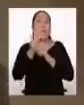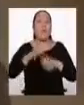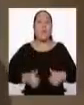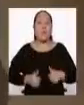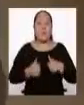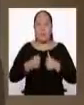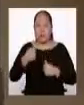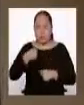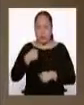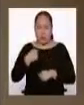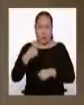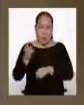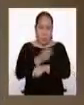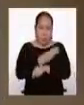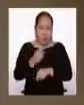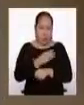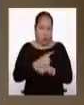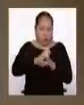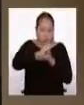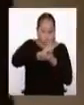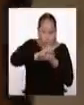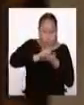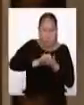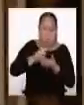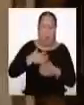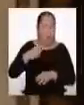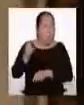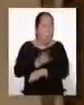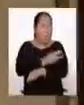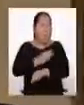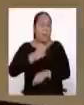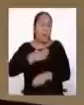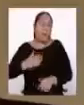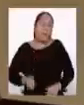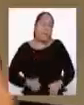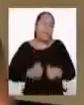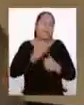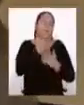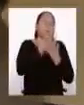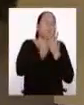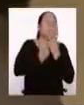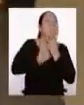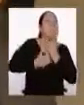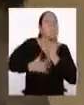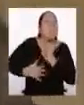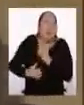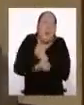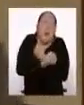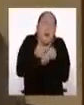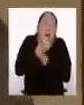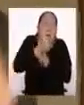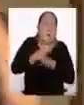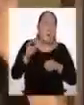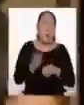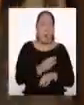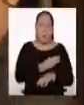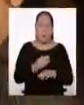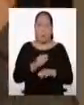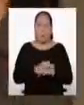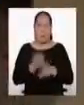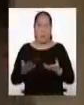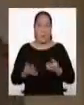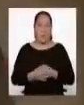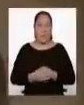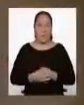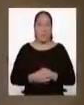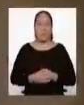soy compositor, me dedico a la música es mi vida, es mi pasión, me muero por la música, mato por la música, así por ponerle todo